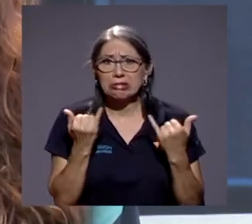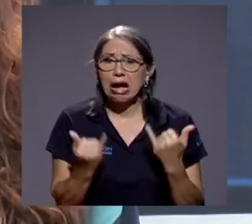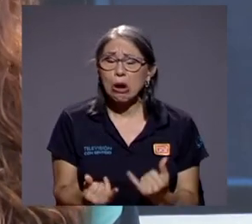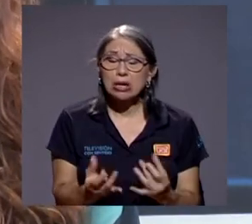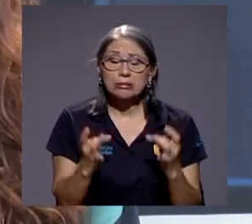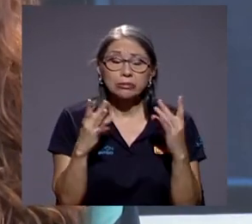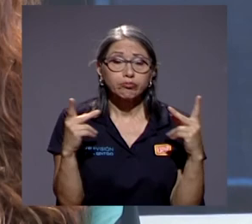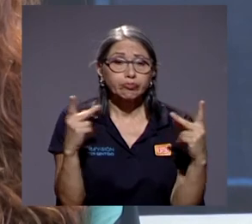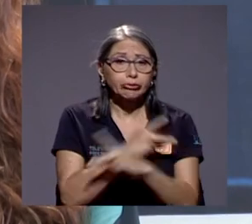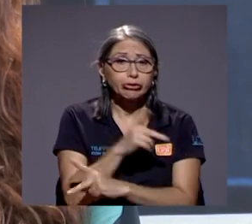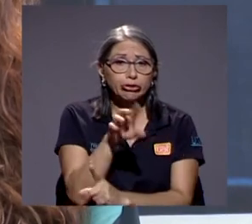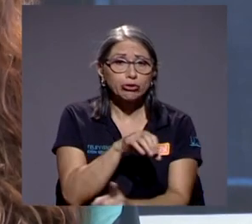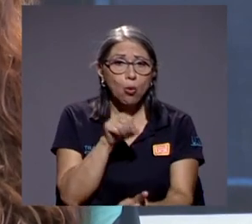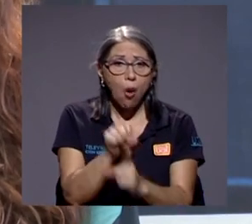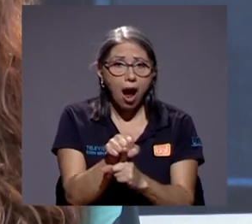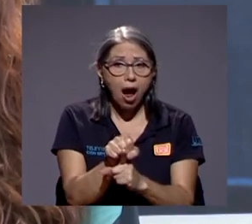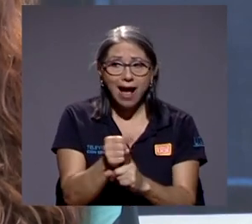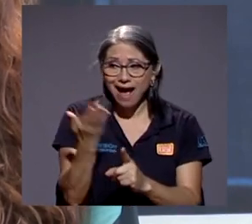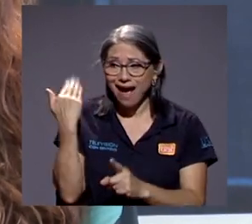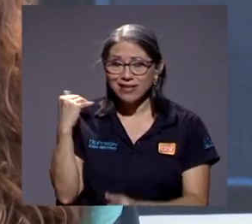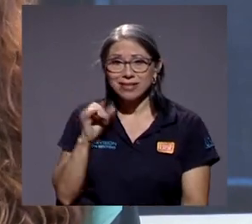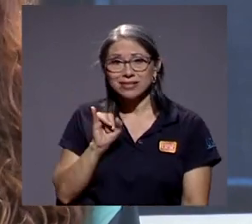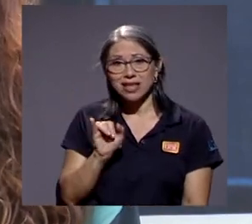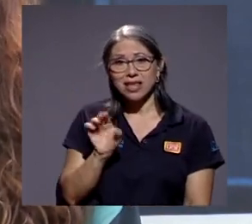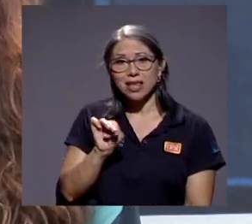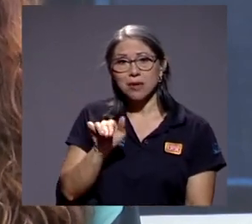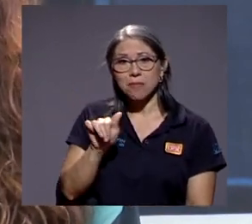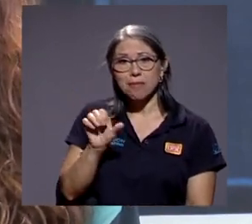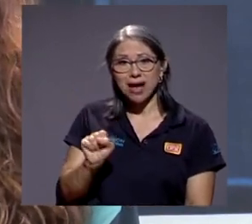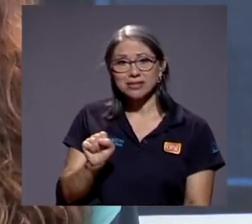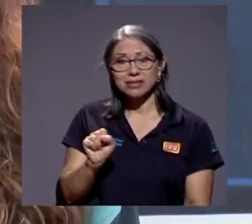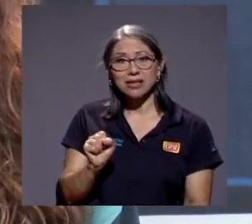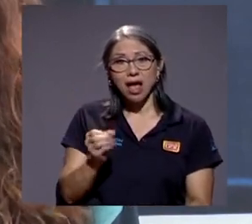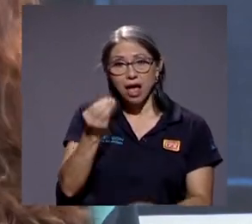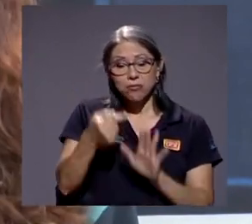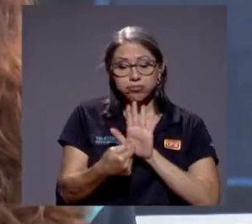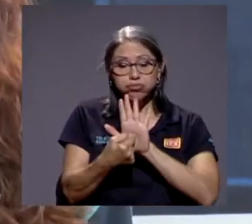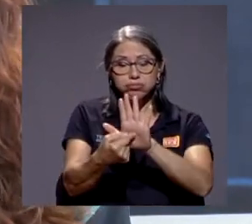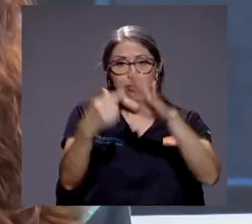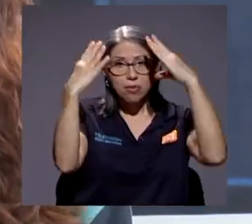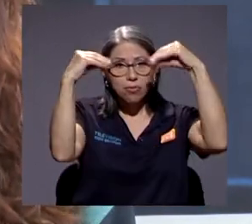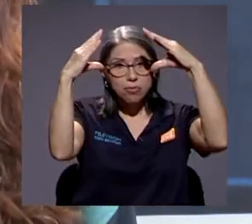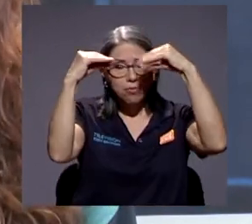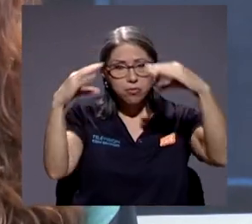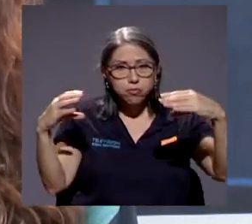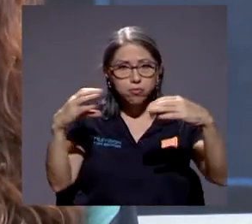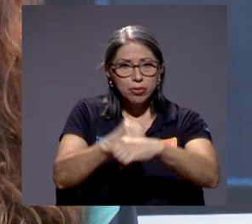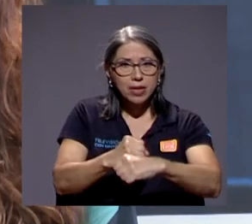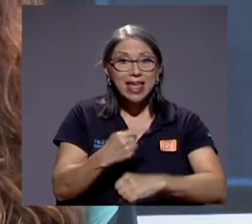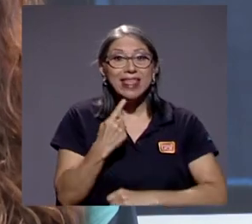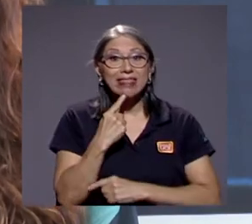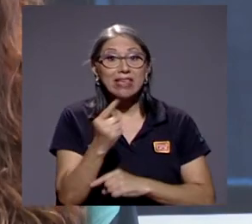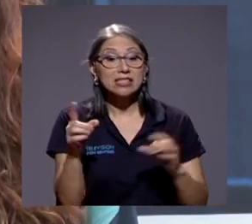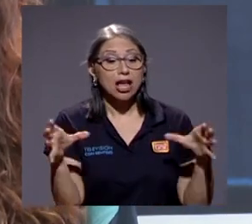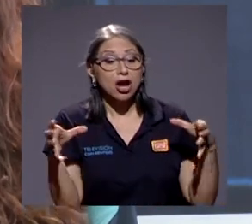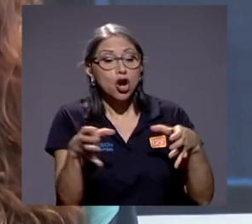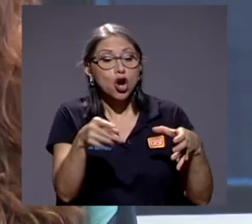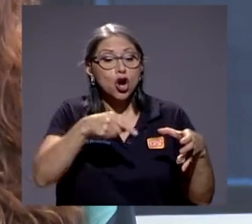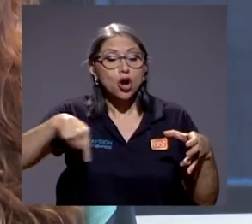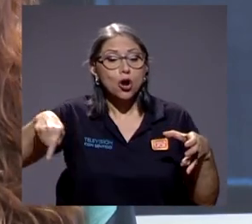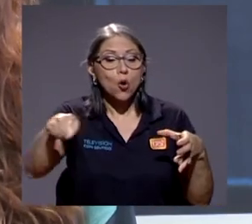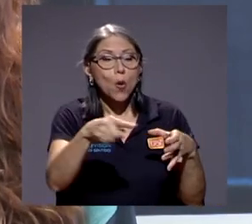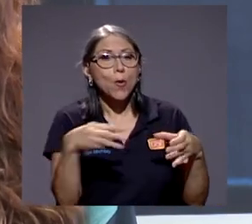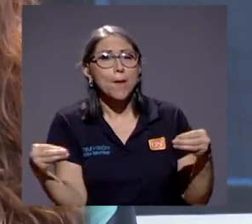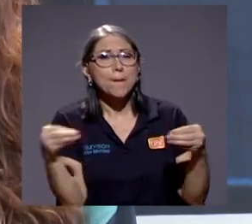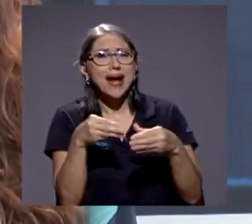los últimos datos que se arrojaron del imas por ejemplo dicen que uno de los sectores más afectados y que